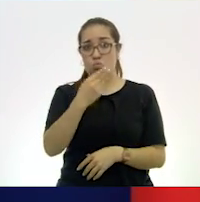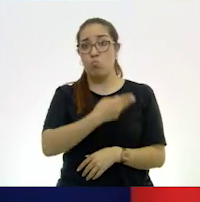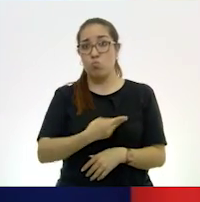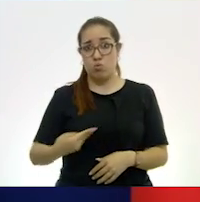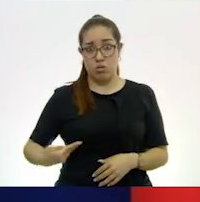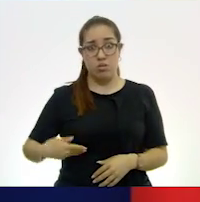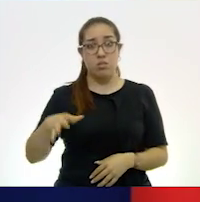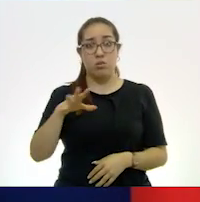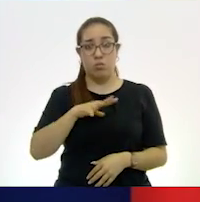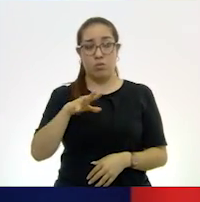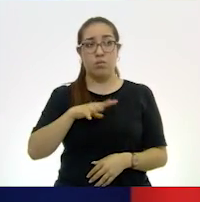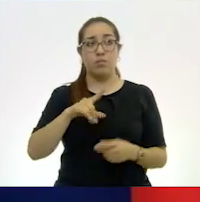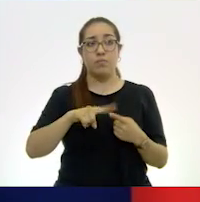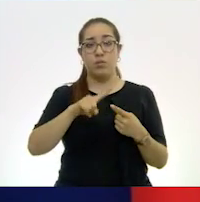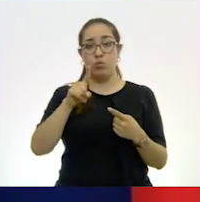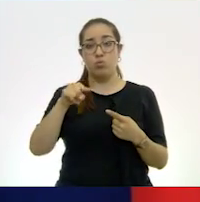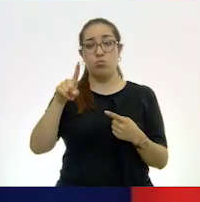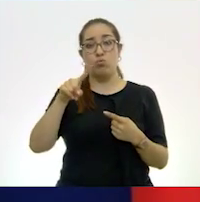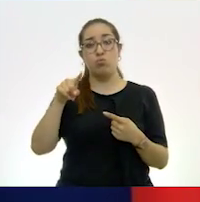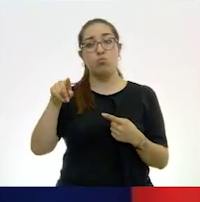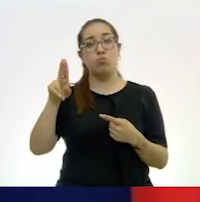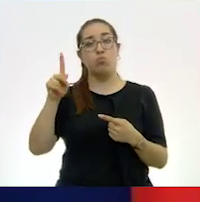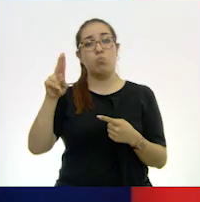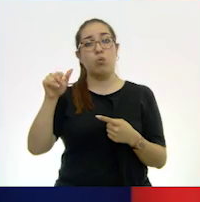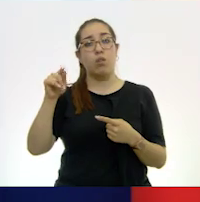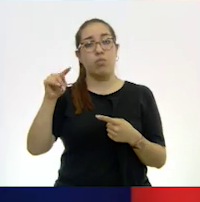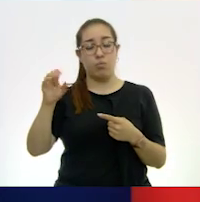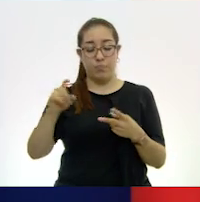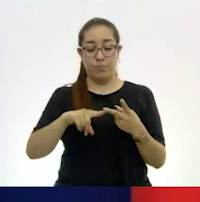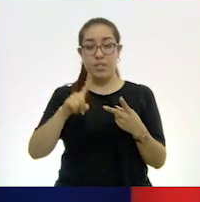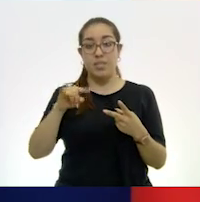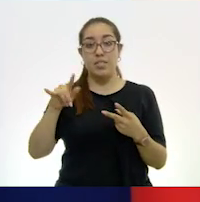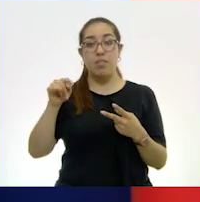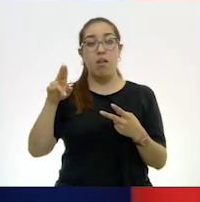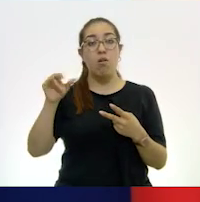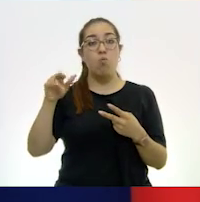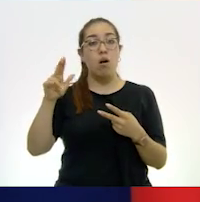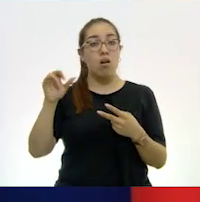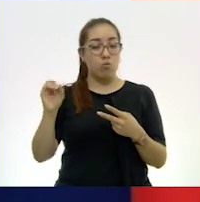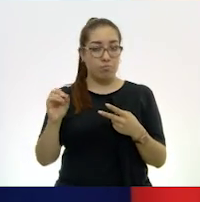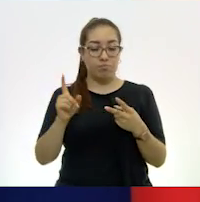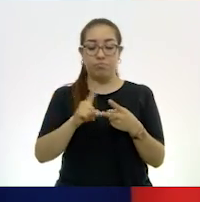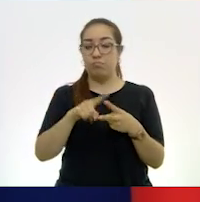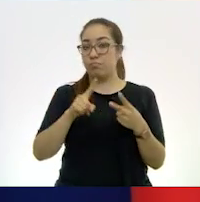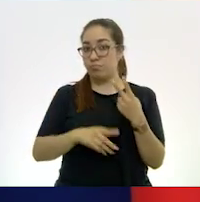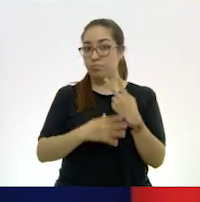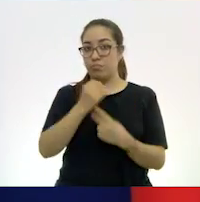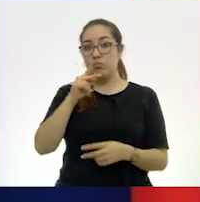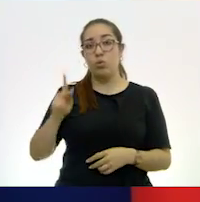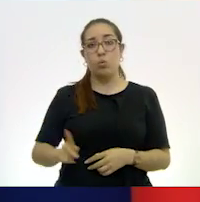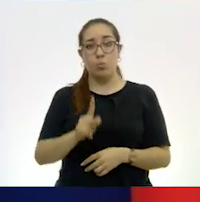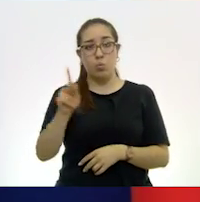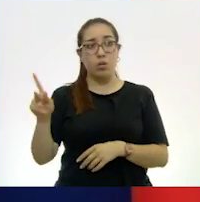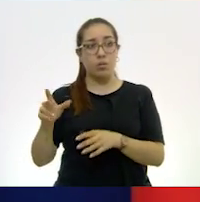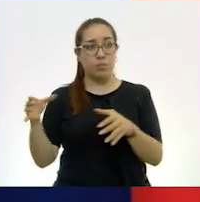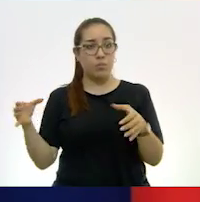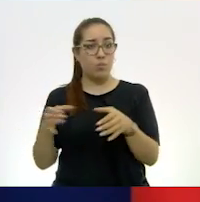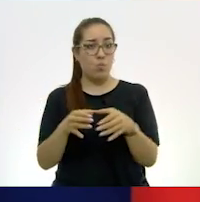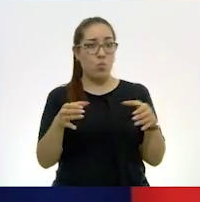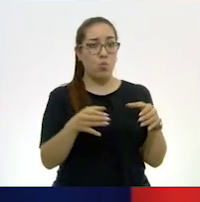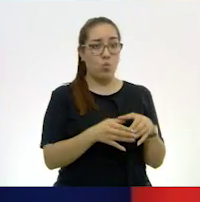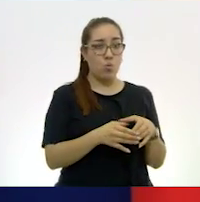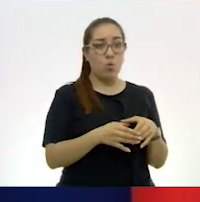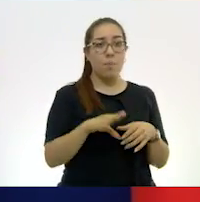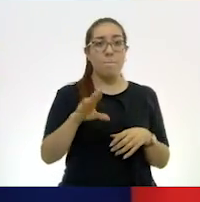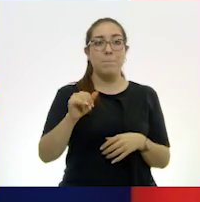son Susupuato y Zitácuaro, mismo que se nombra el pueblo Ñatro Ñato,